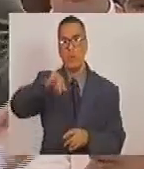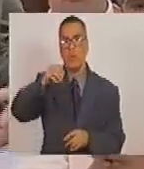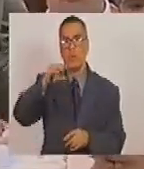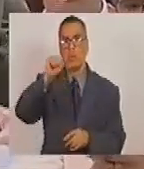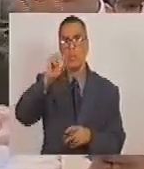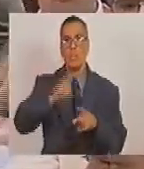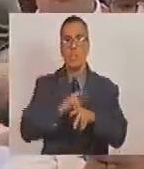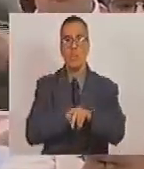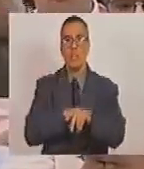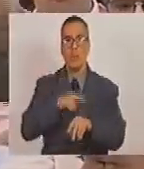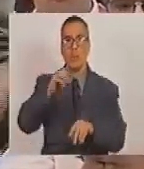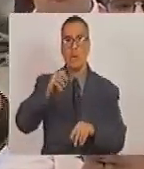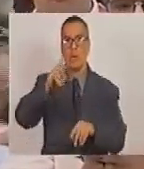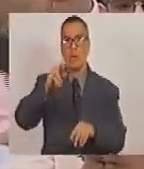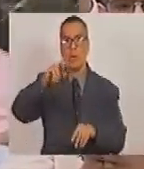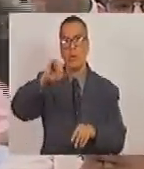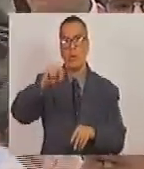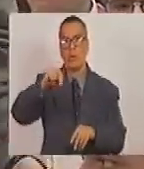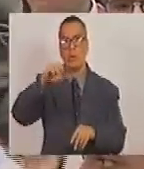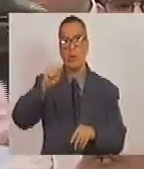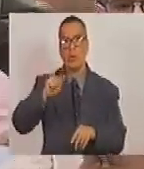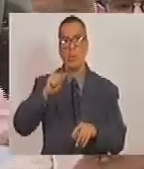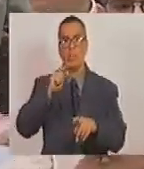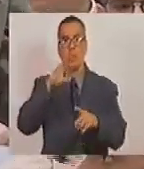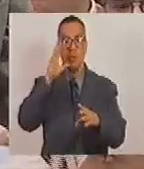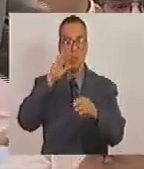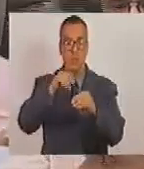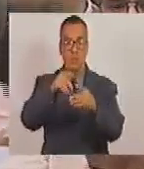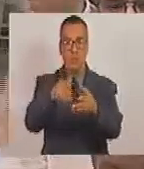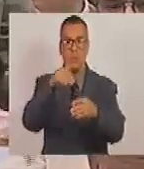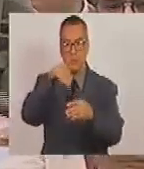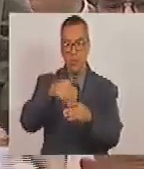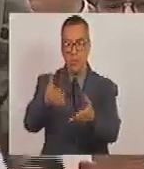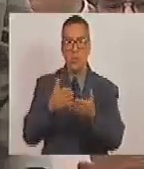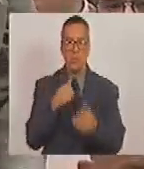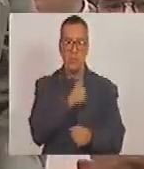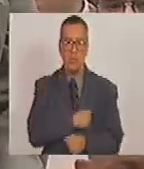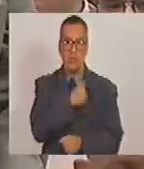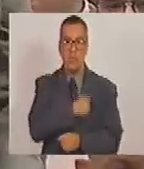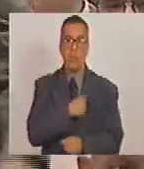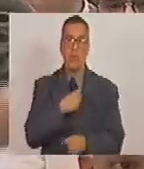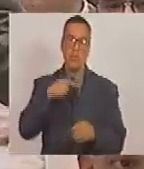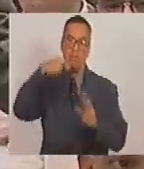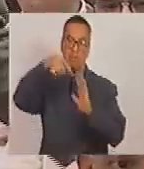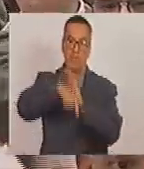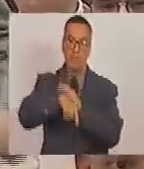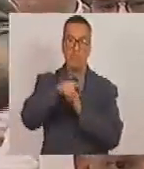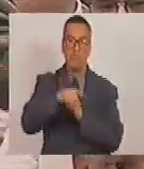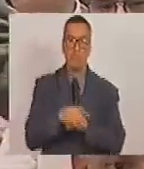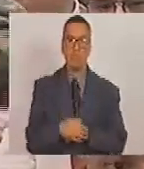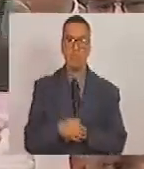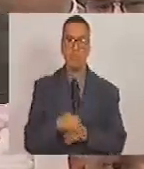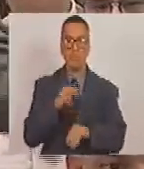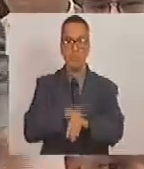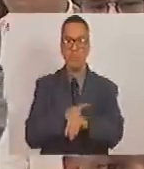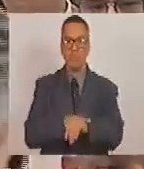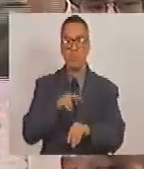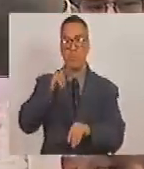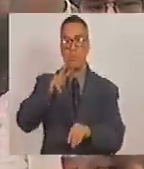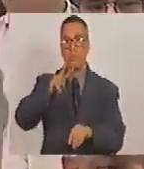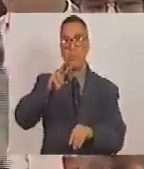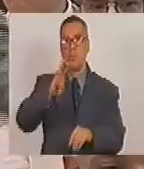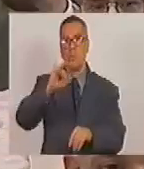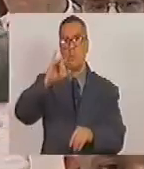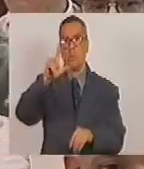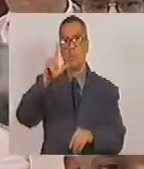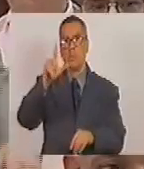y la doctora Ocarina Avendaño resultaron electos. Lamento profundamente que pues la doctora Vilma Núñez,